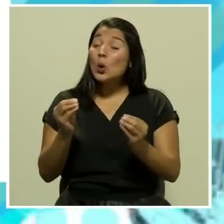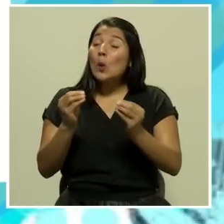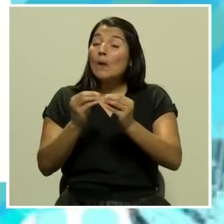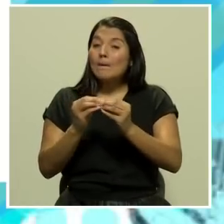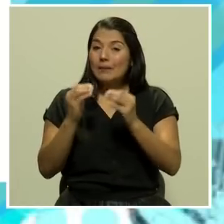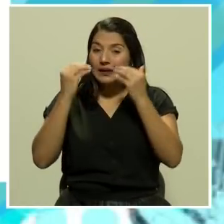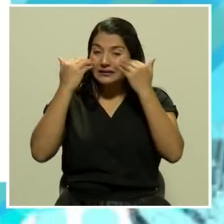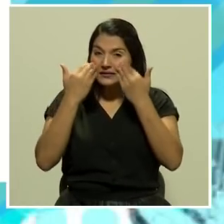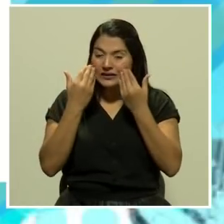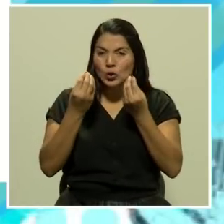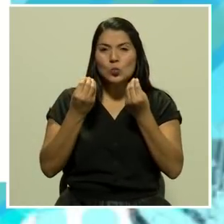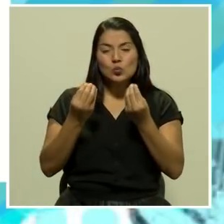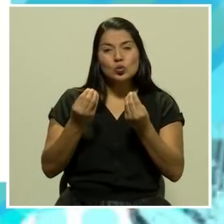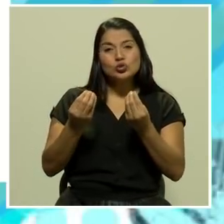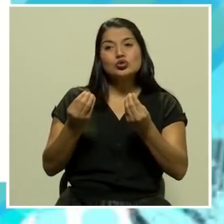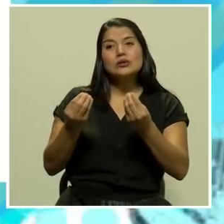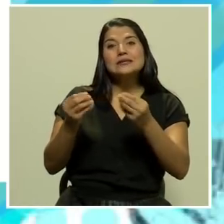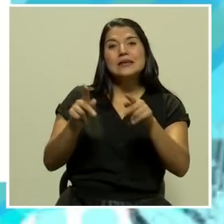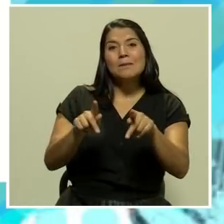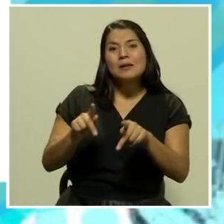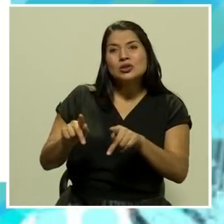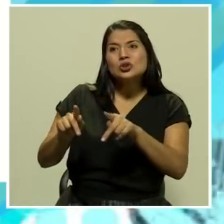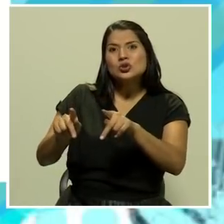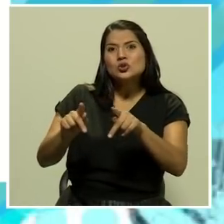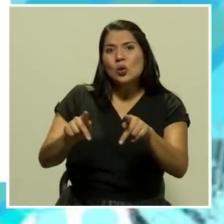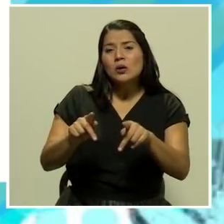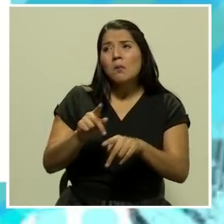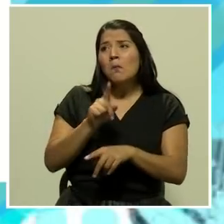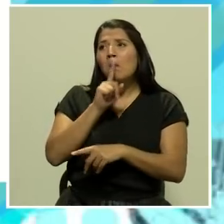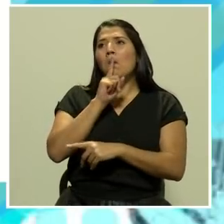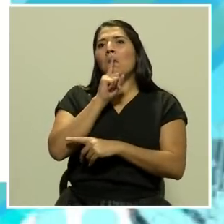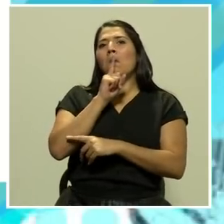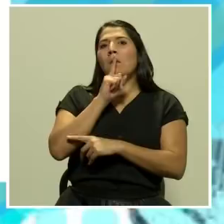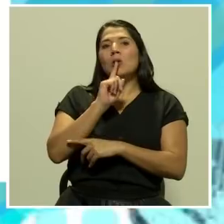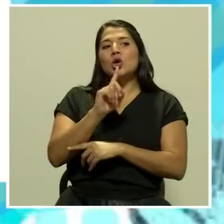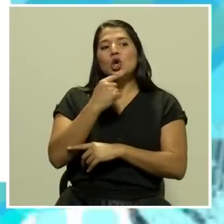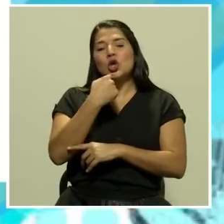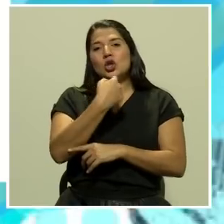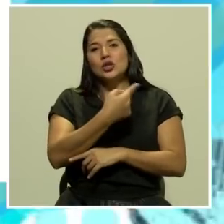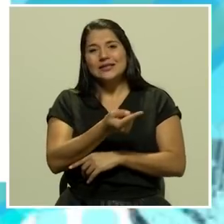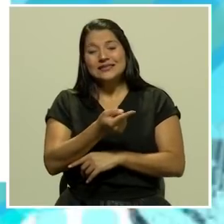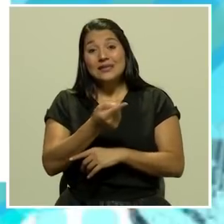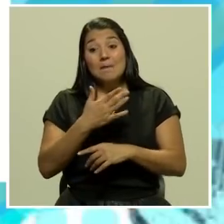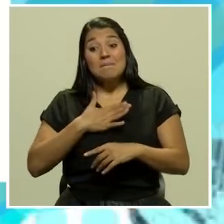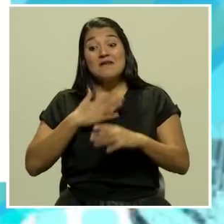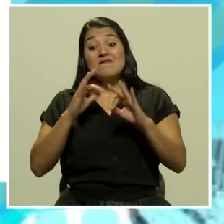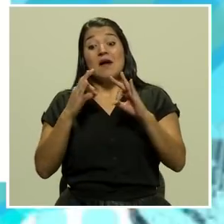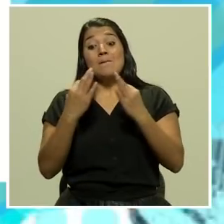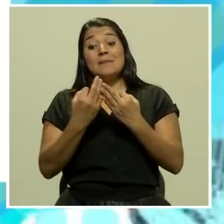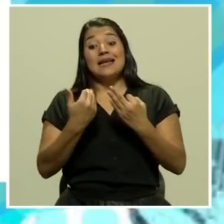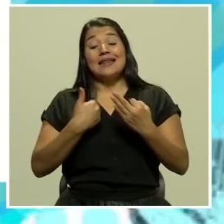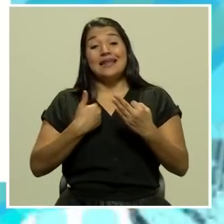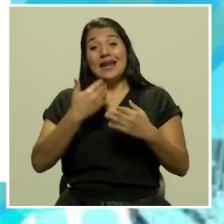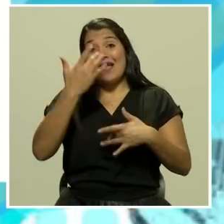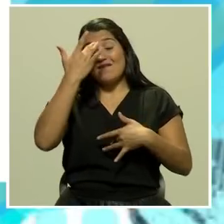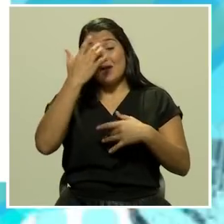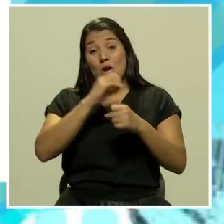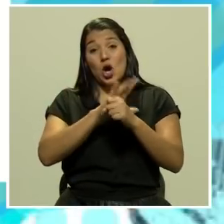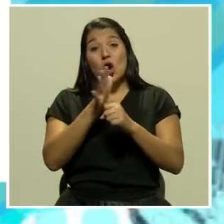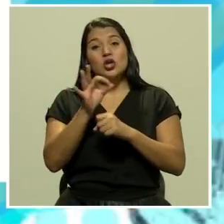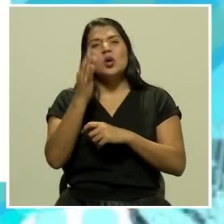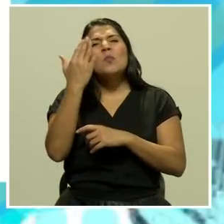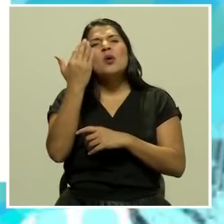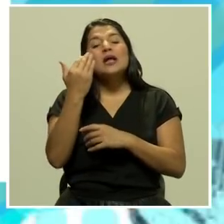está señalando que sus familiares tienen COVID por temor de ir a los hospitales, sobre todo porque al comienzo, sobre